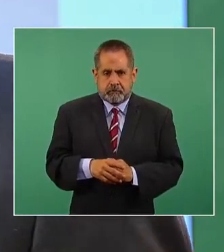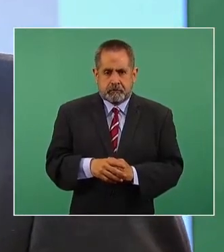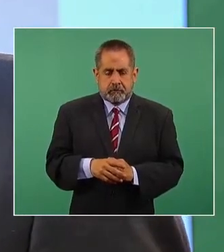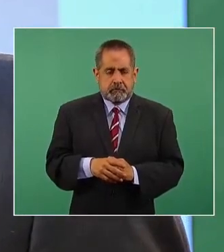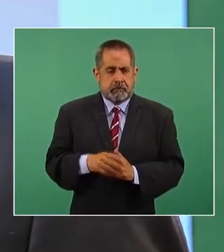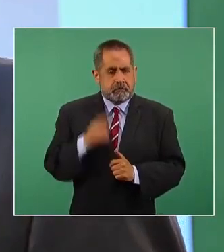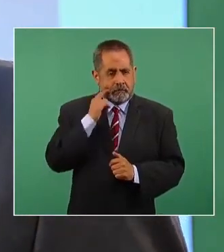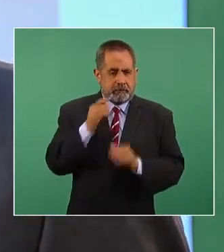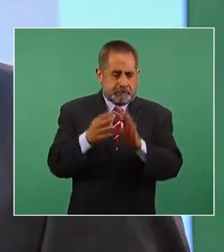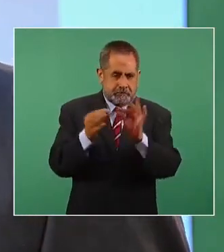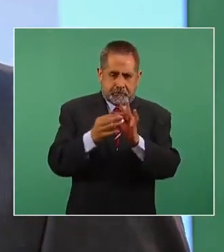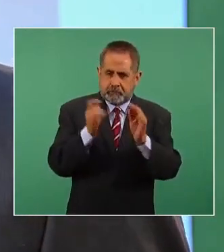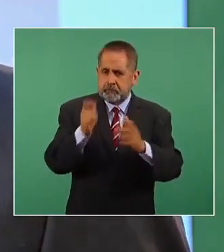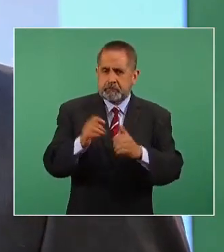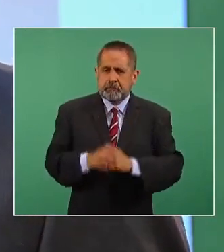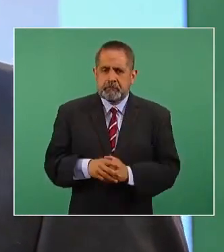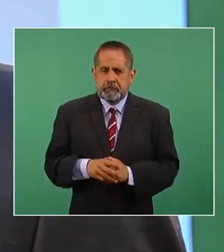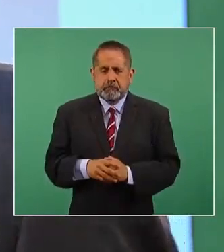vamos a